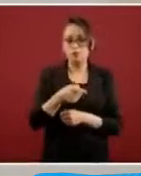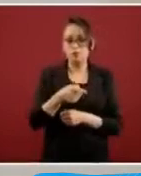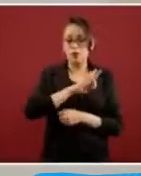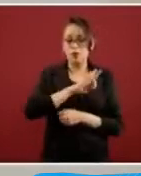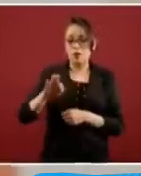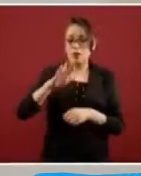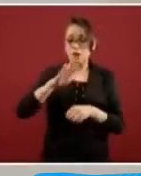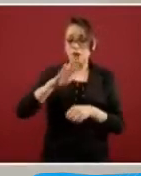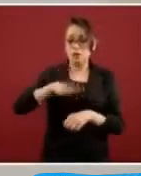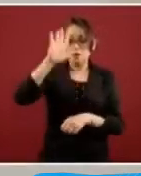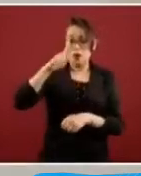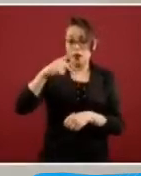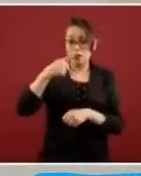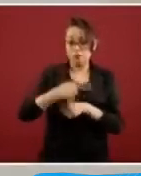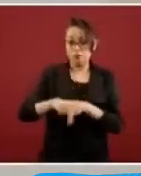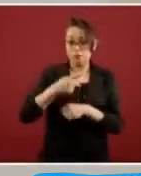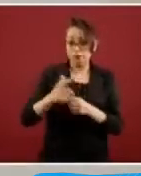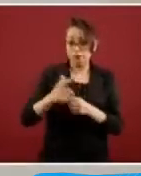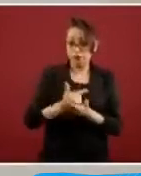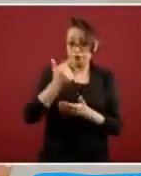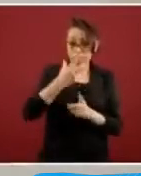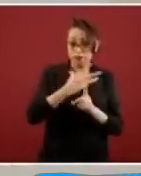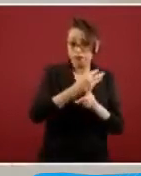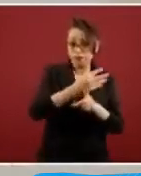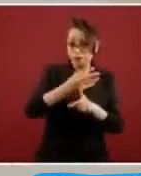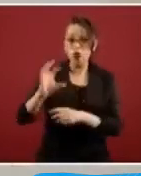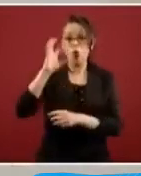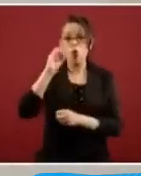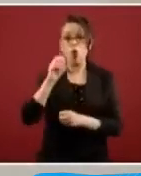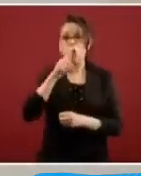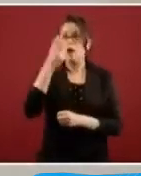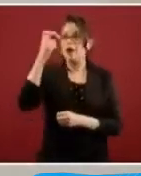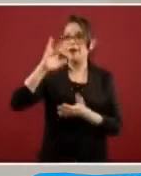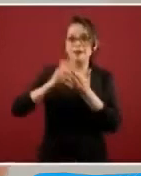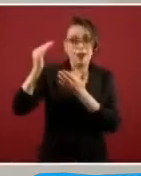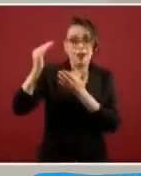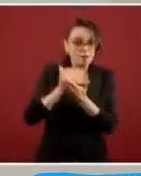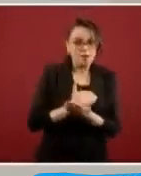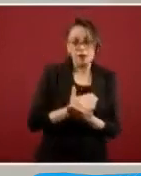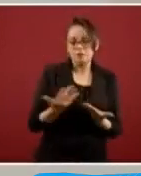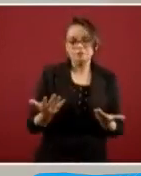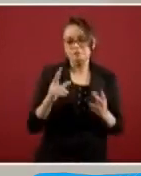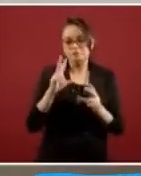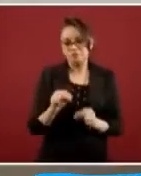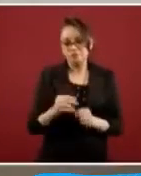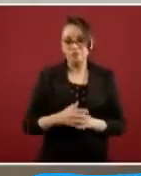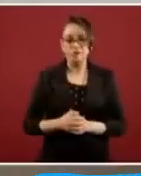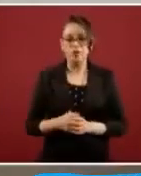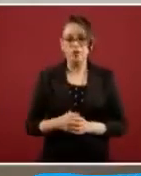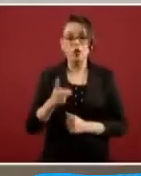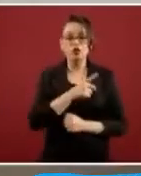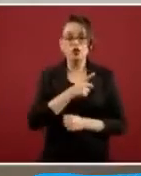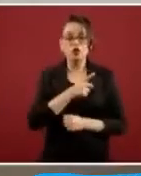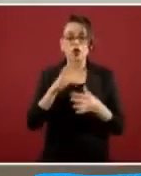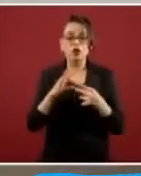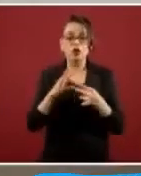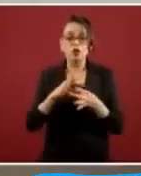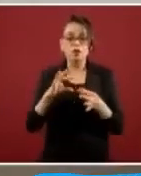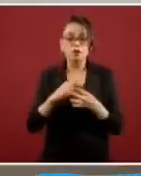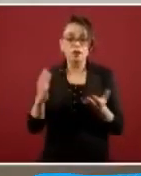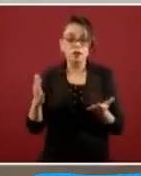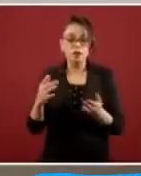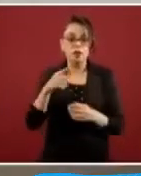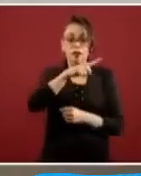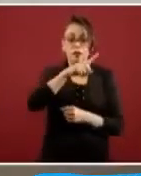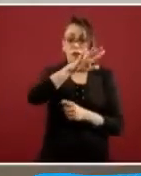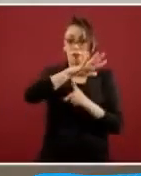peligro de contagio ni para disminuirlo. Se ha comentado que el clima, específicamente la temperatura, podría ser un factor que